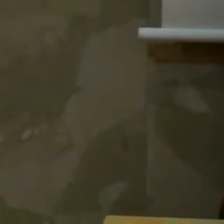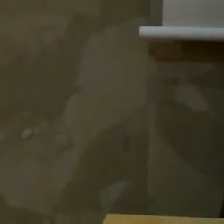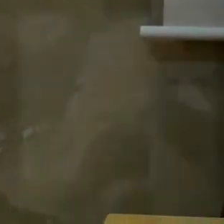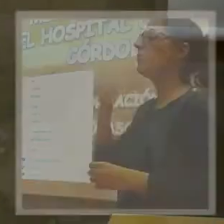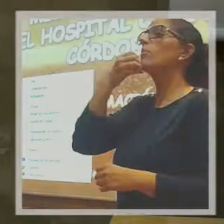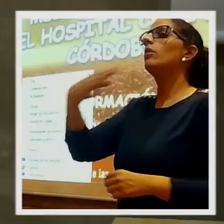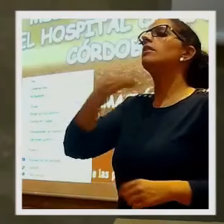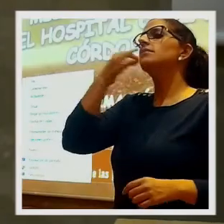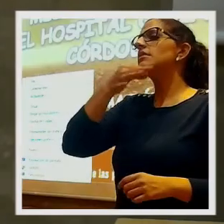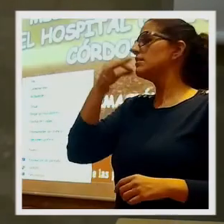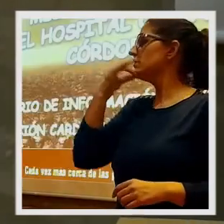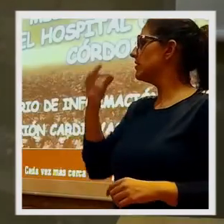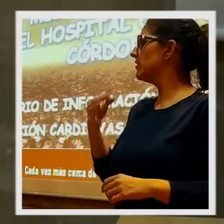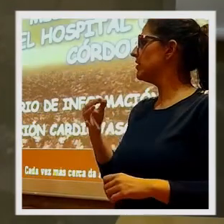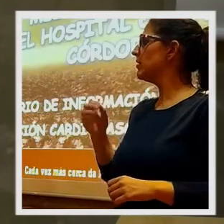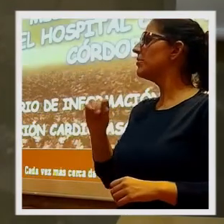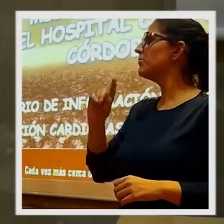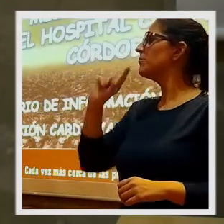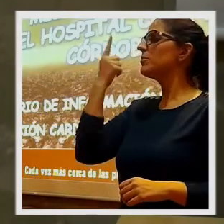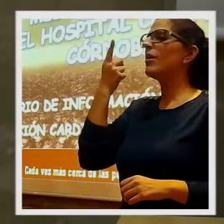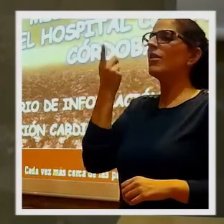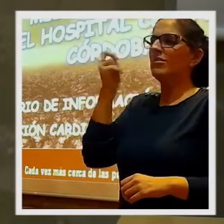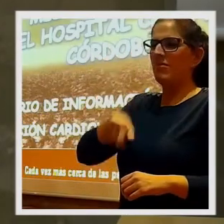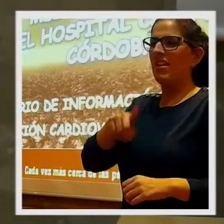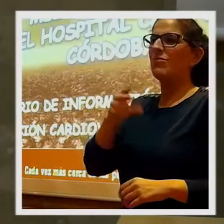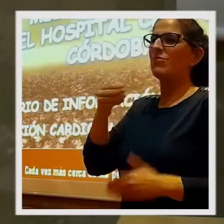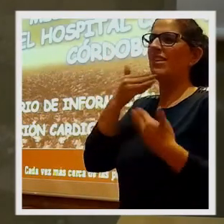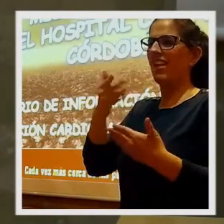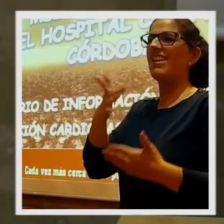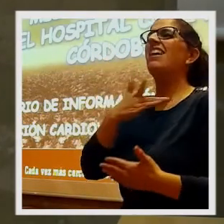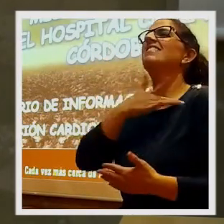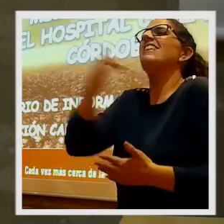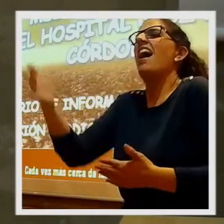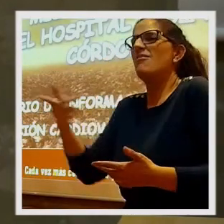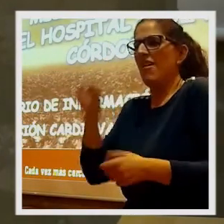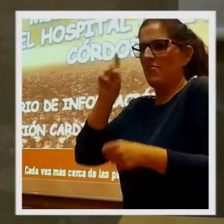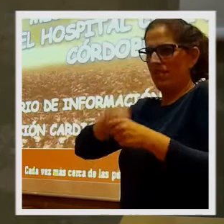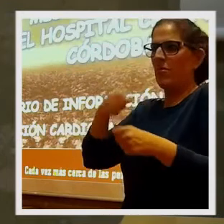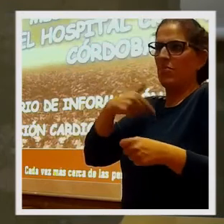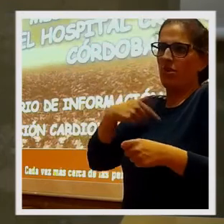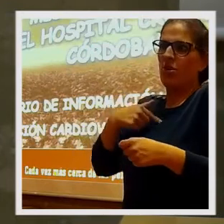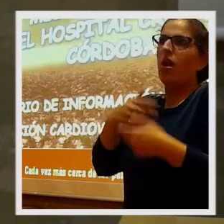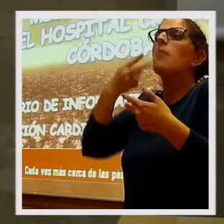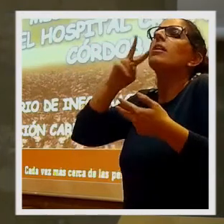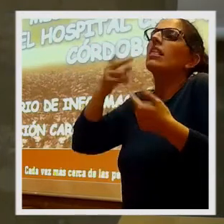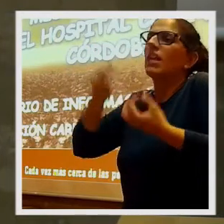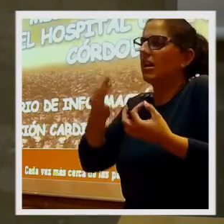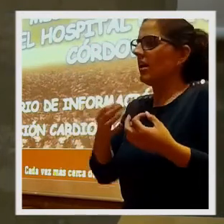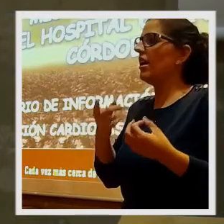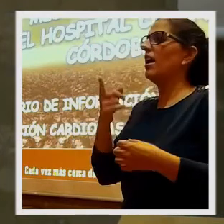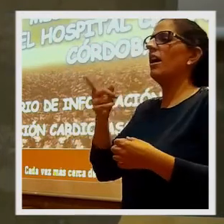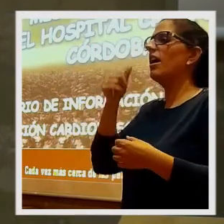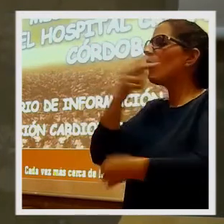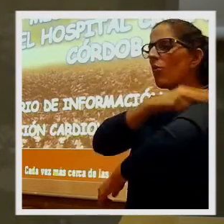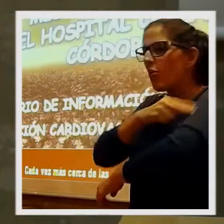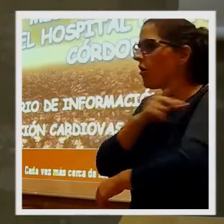Buenas tardes. Lo primero, agradecer que me hayan dado la oportunidad de dar mi testimonio. Agradecer a Cruz Roja y a Noelia